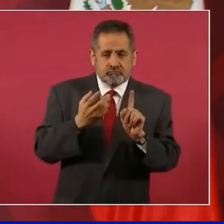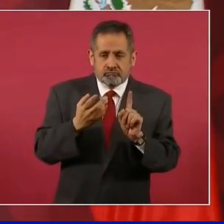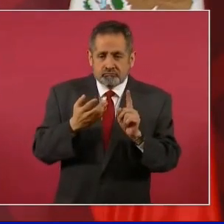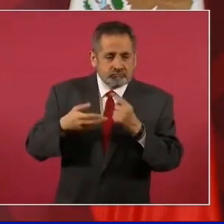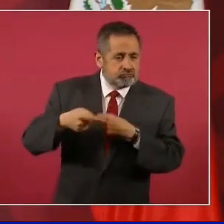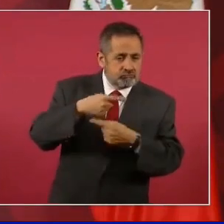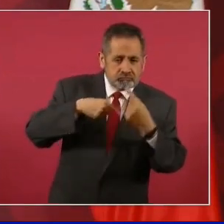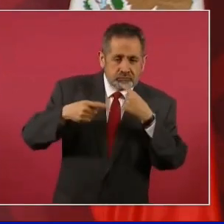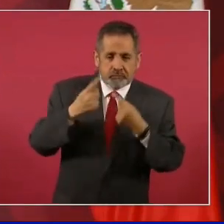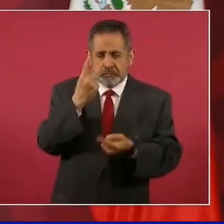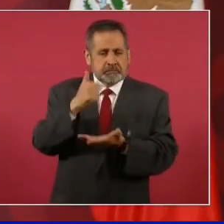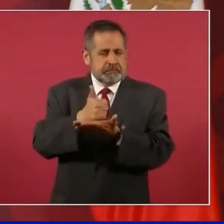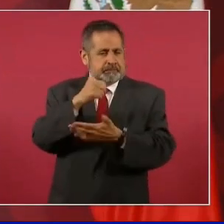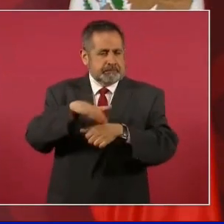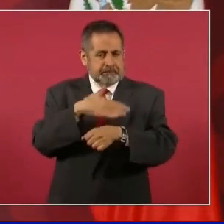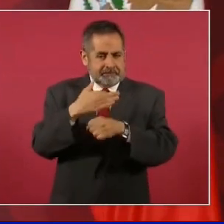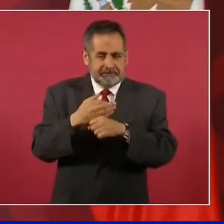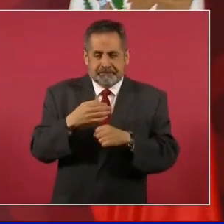en un ayuntamiento,